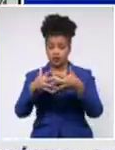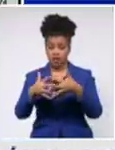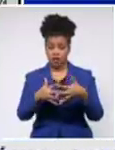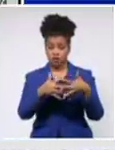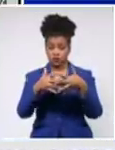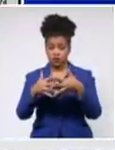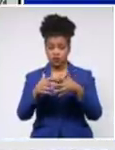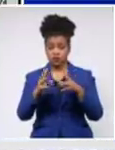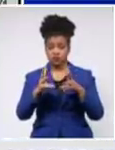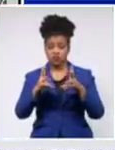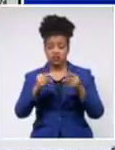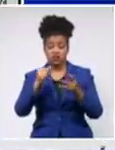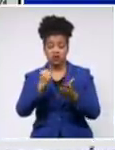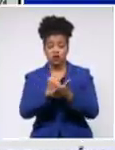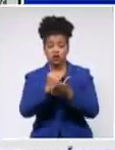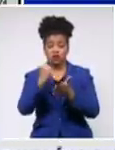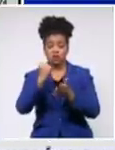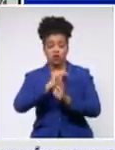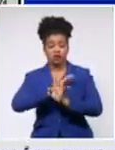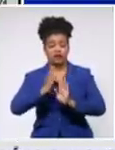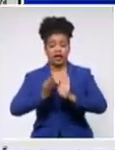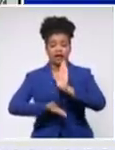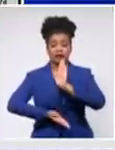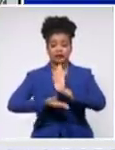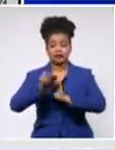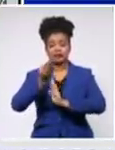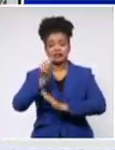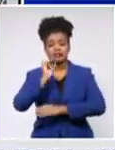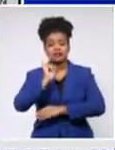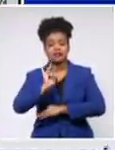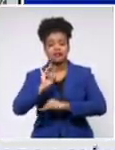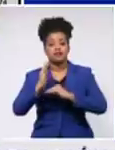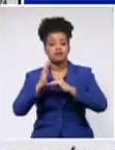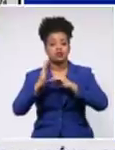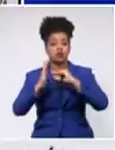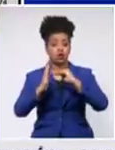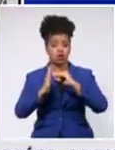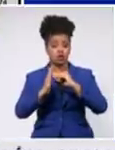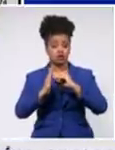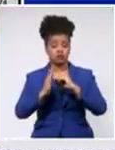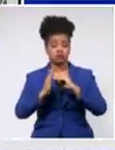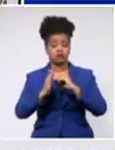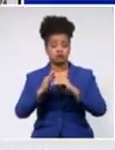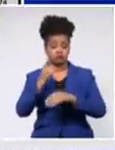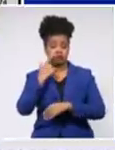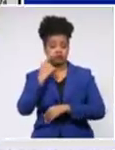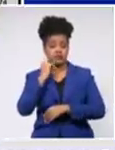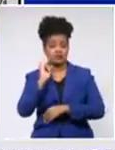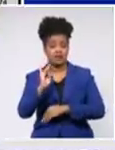cifra de confirmados superó los 7 millones. Estamos hablando de